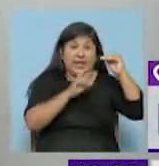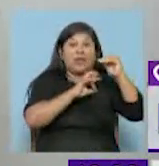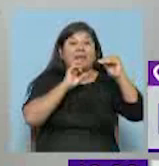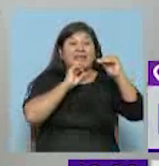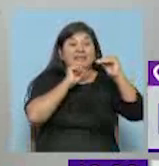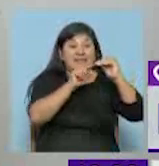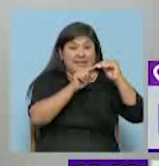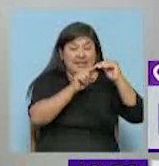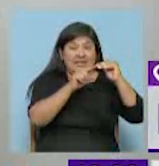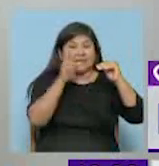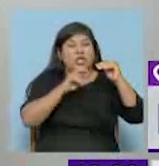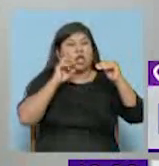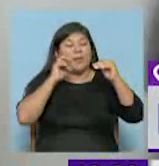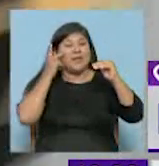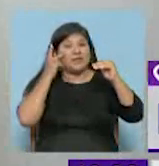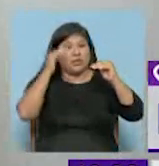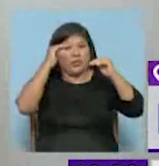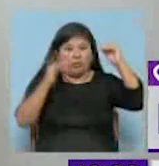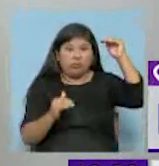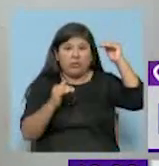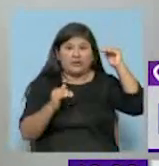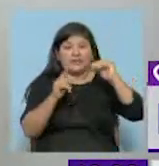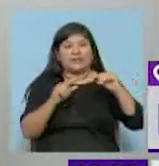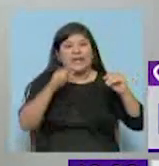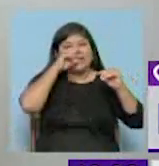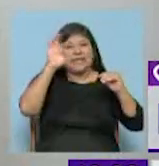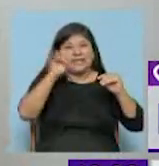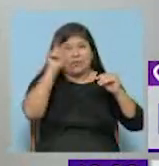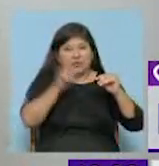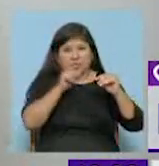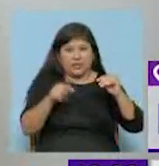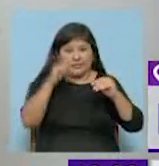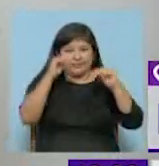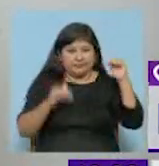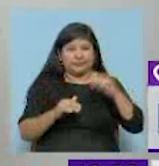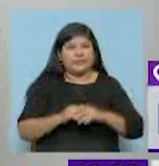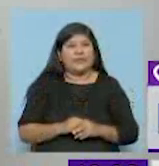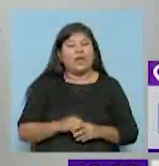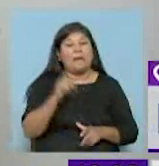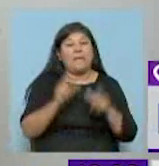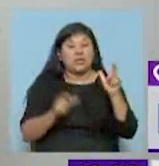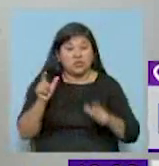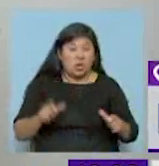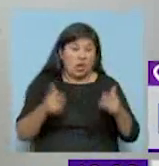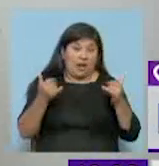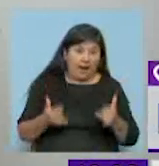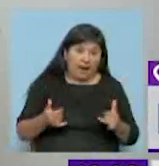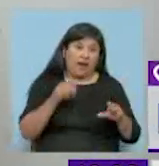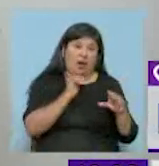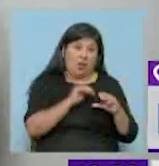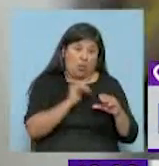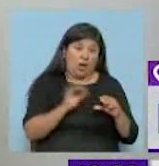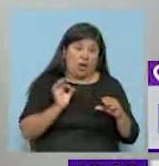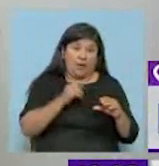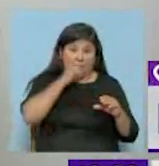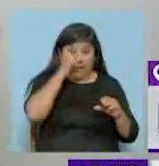caída fue de casi un 70%. Bien. Las personas quizás que venían con planes de ahorro y no pudieron pagar, ¿cómo hacen con este